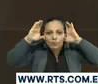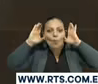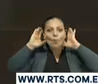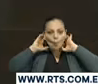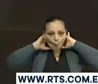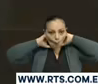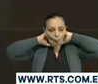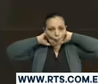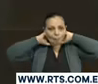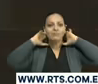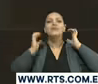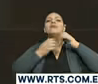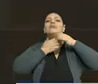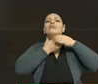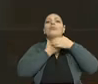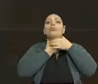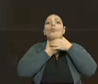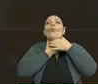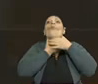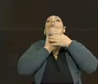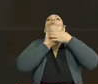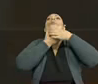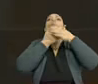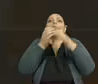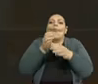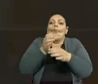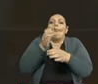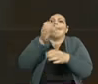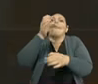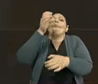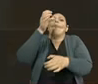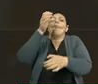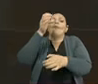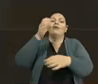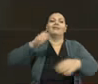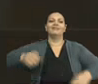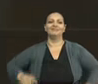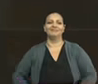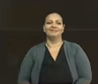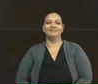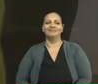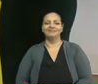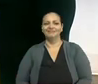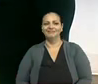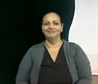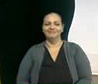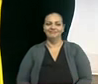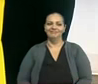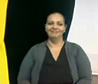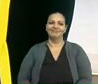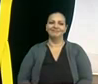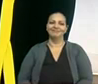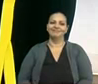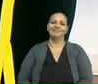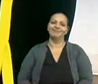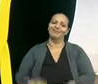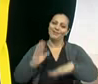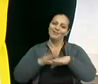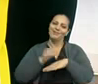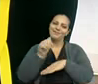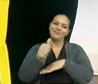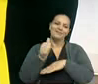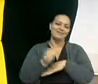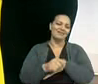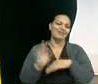vida. Gracias a Dios tiene. Si yo le contara. Si, tantas cosas. Si, tantas cosas que uno